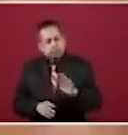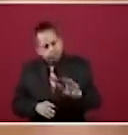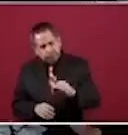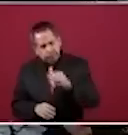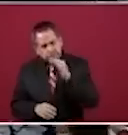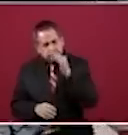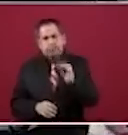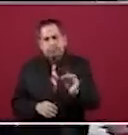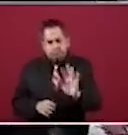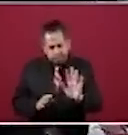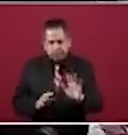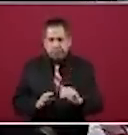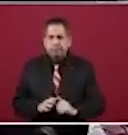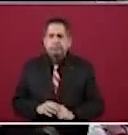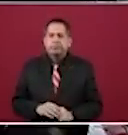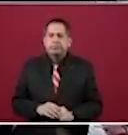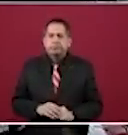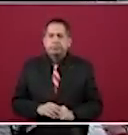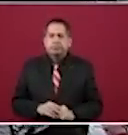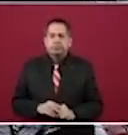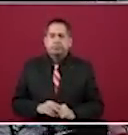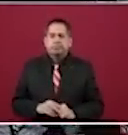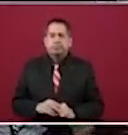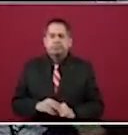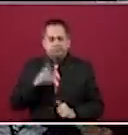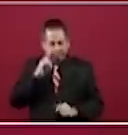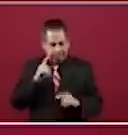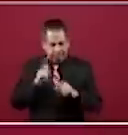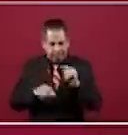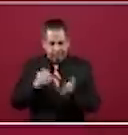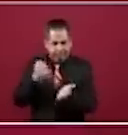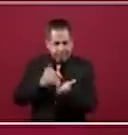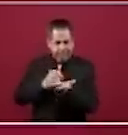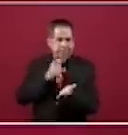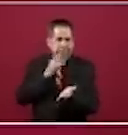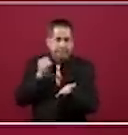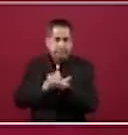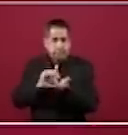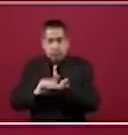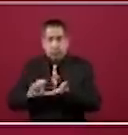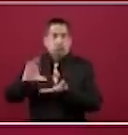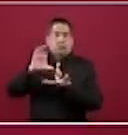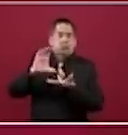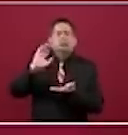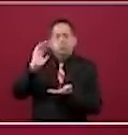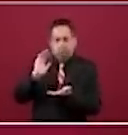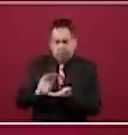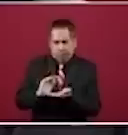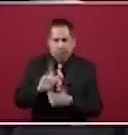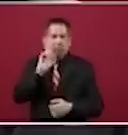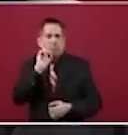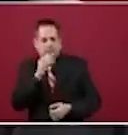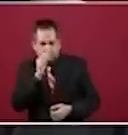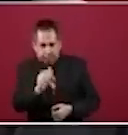Le vamos a quitar carga fiscal a Pemex. Mañana lo